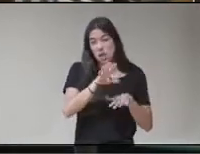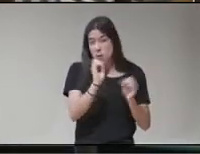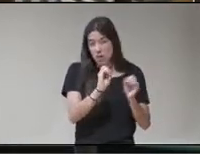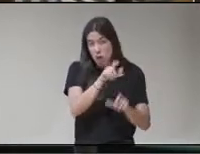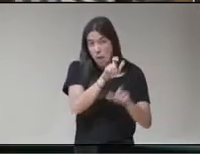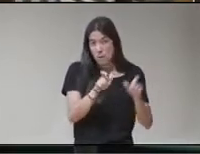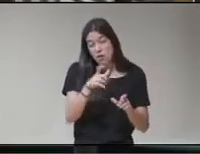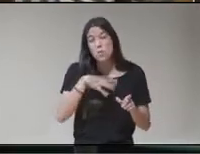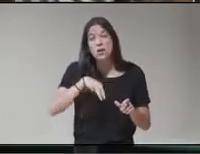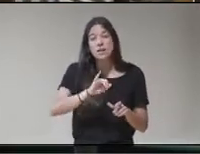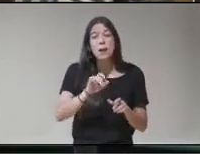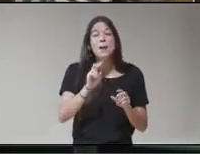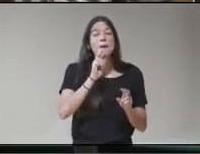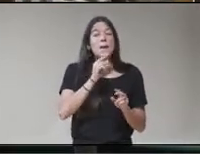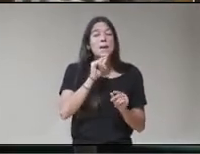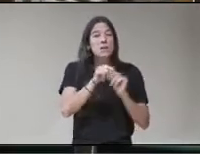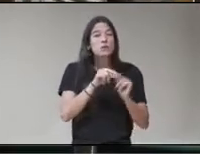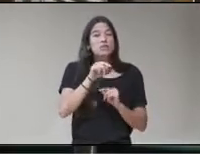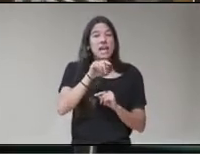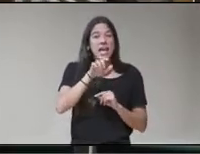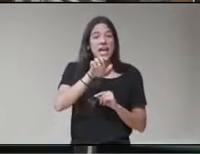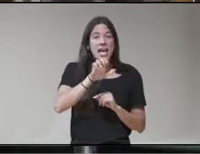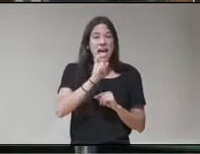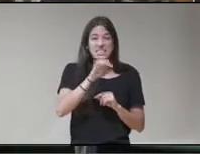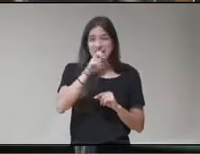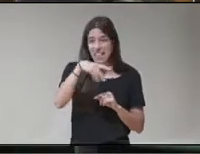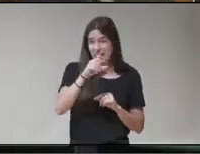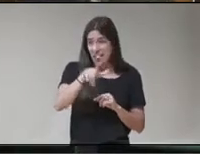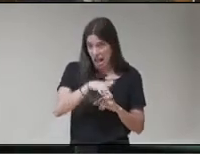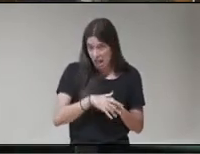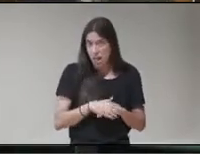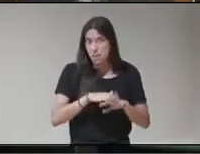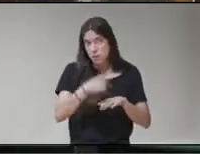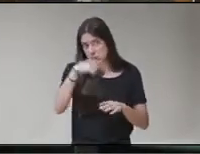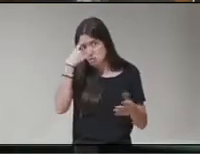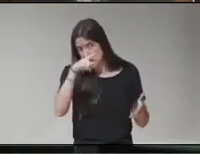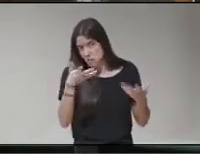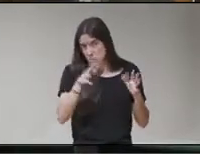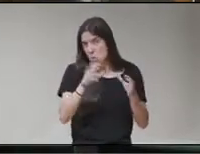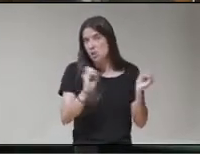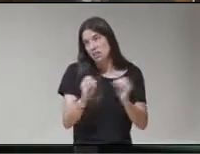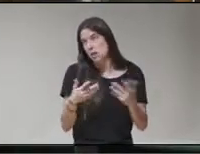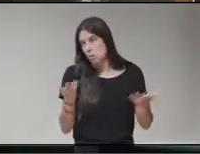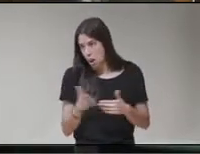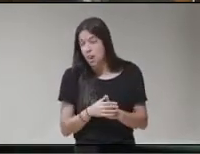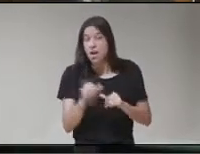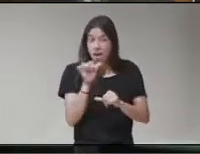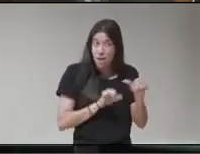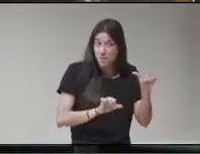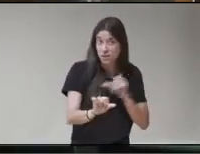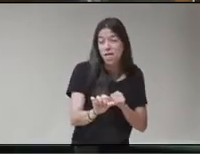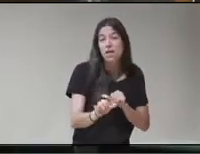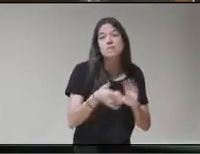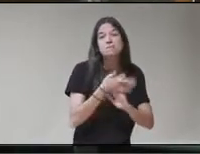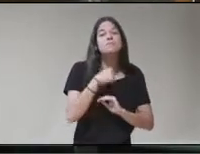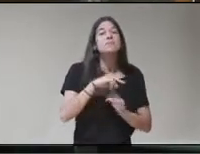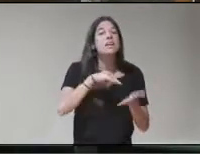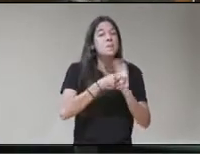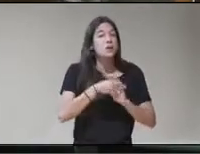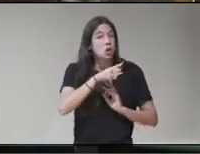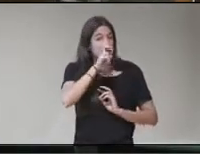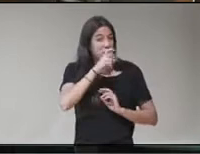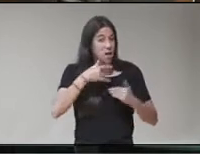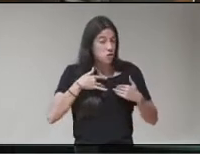virus de Epstein-Barr, para que os hagáis una idea de lo que estoy hablando. A partir de ahí, bueno, en el aparato respiratorio, estoy hablando